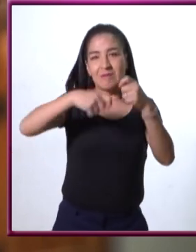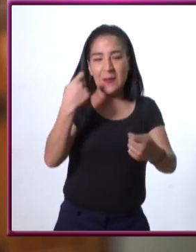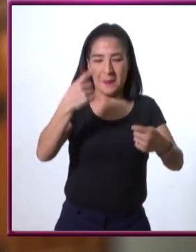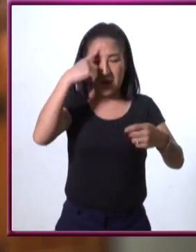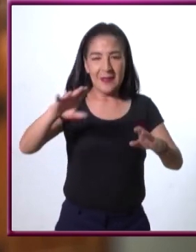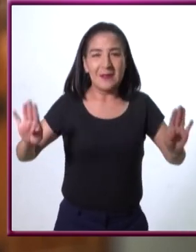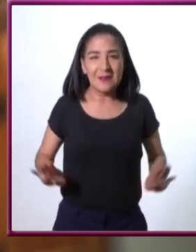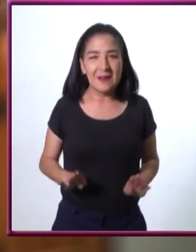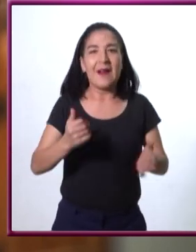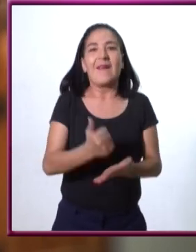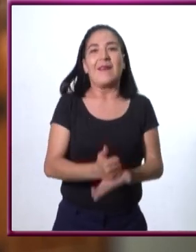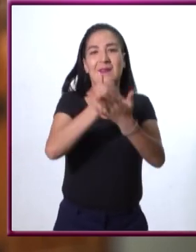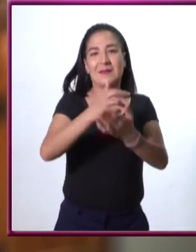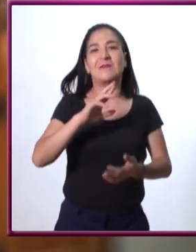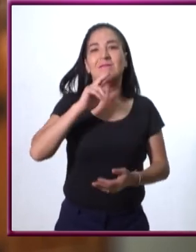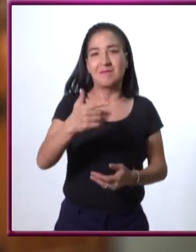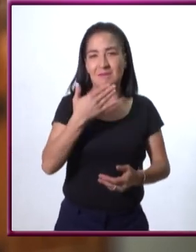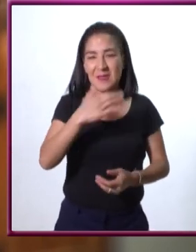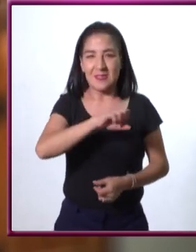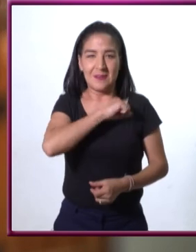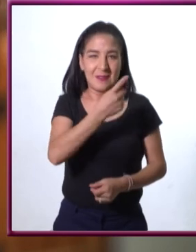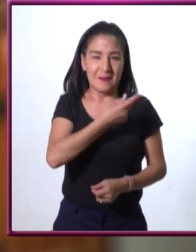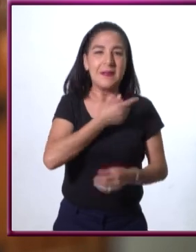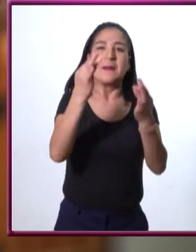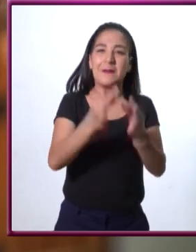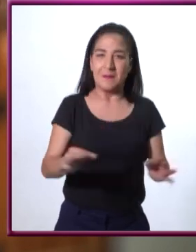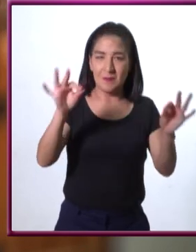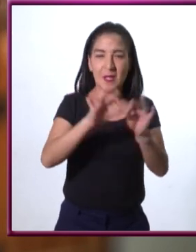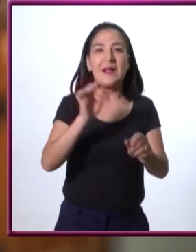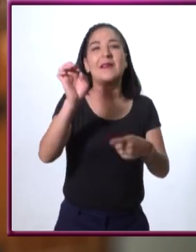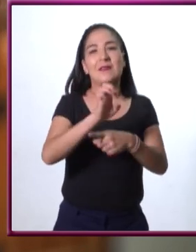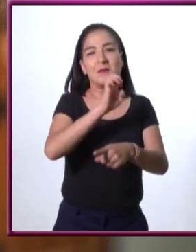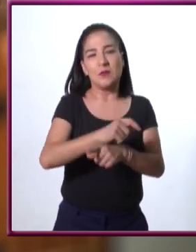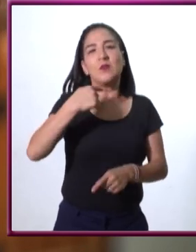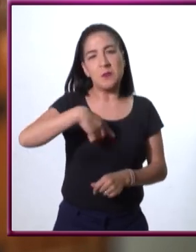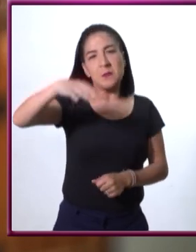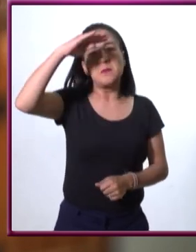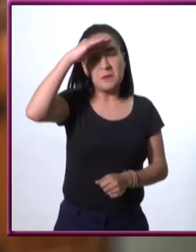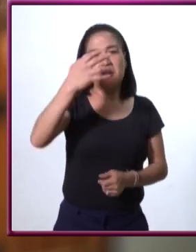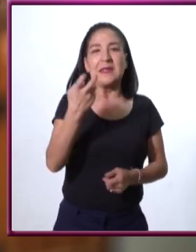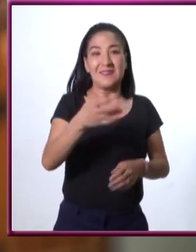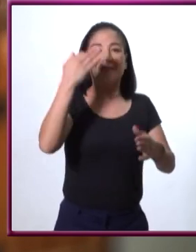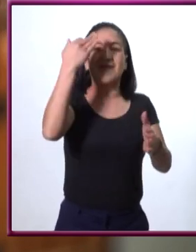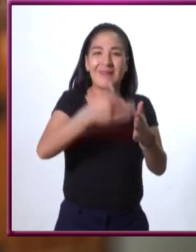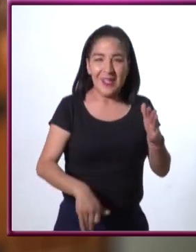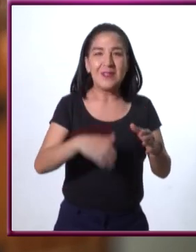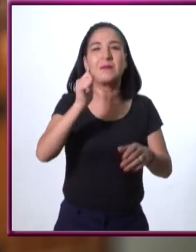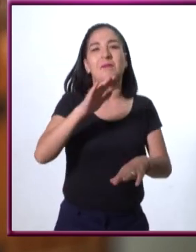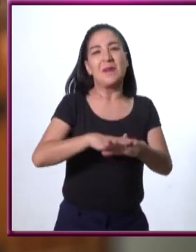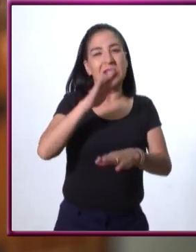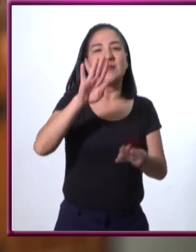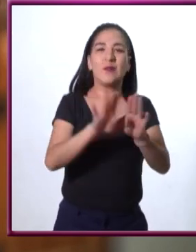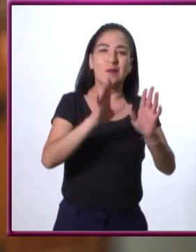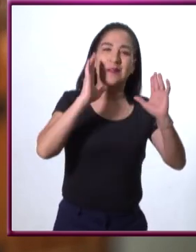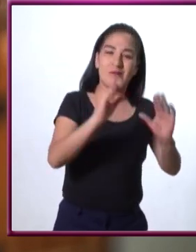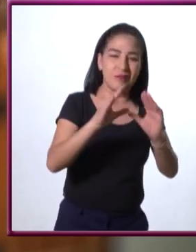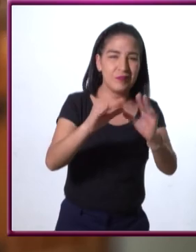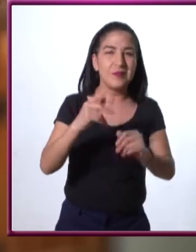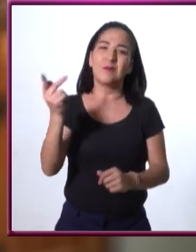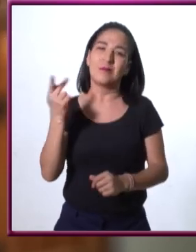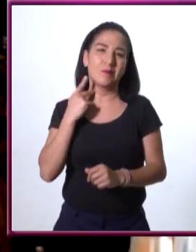que les pueden ayudar a tener estilos de vida saludable es muy importante. Entonces, me parece que hace falta mucho camino por recorrer